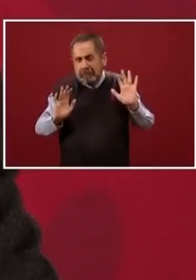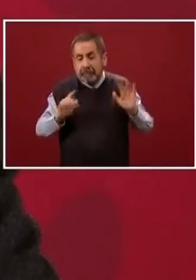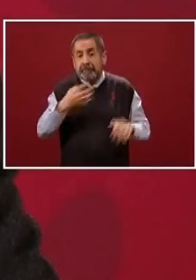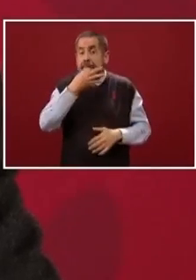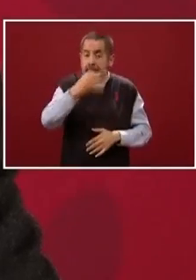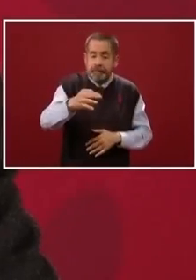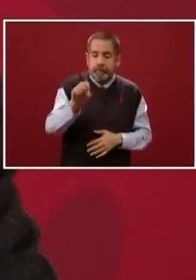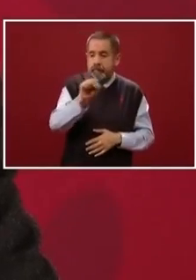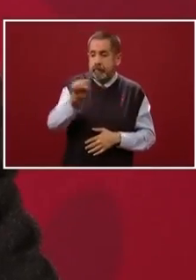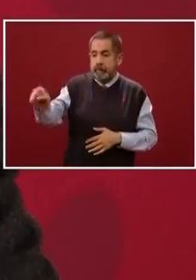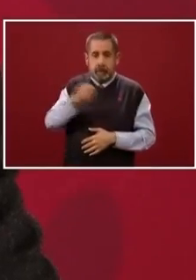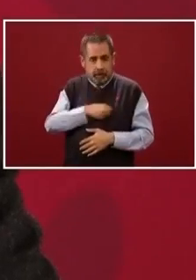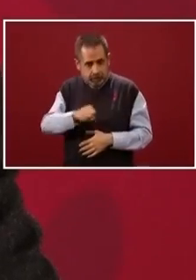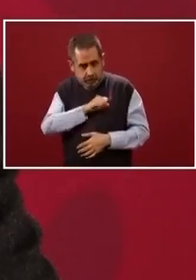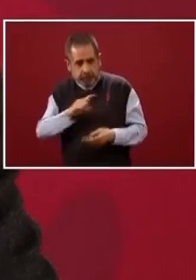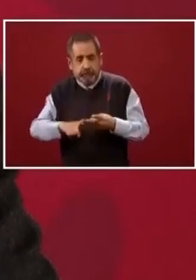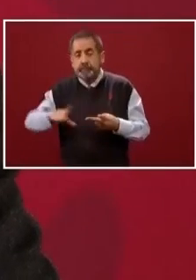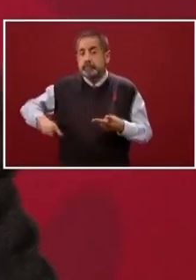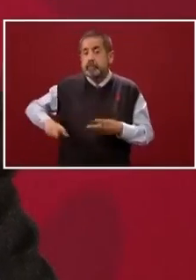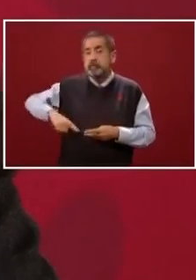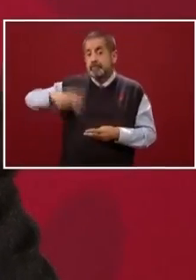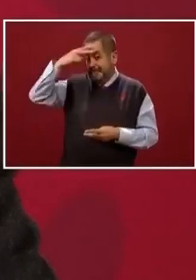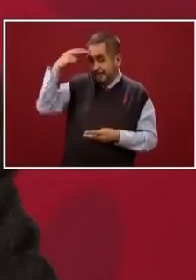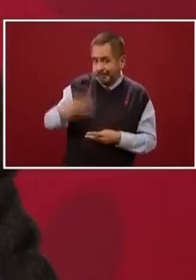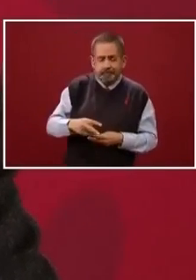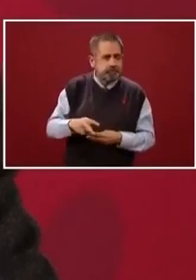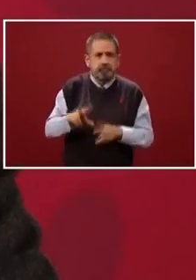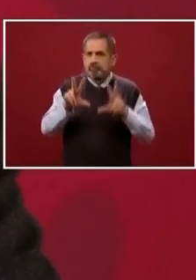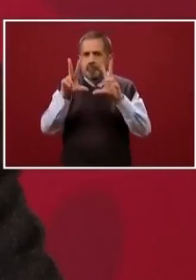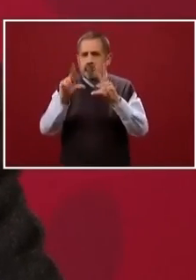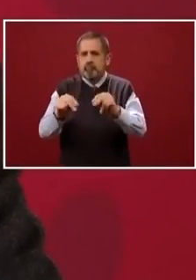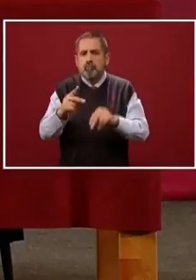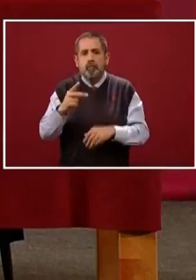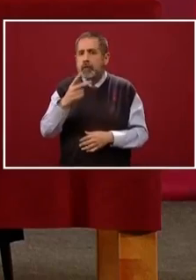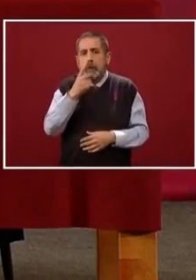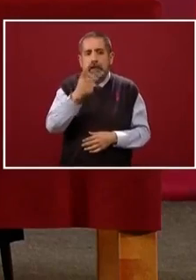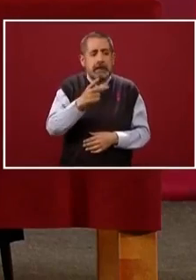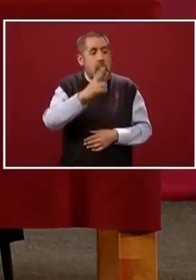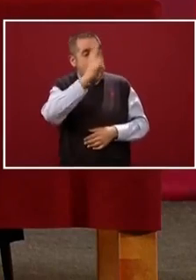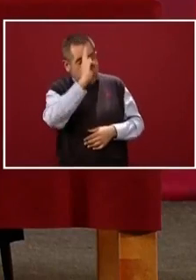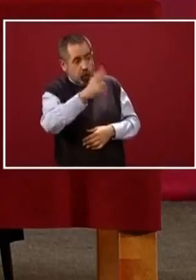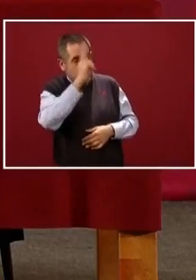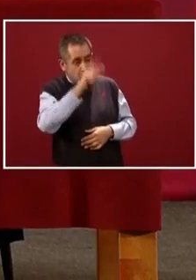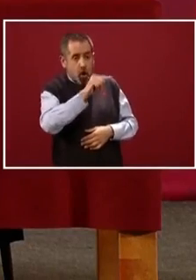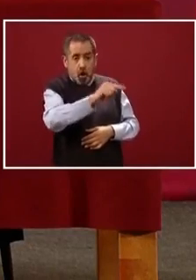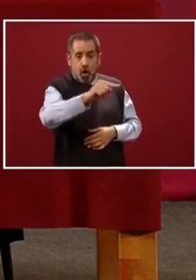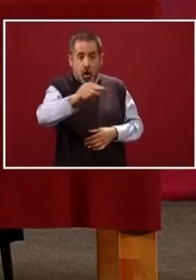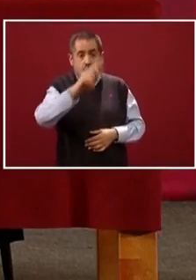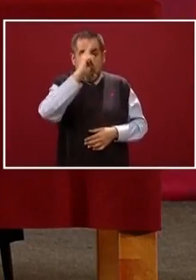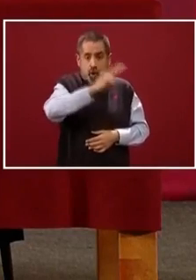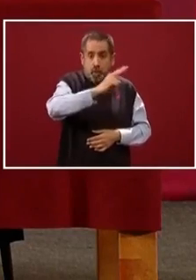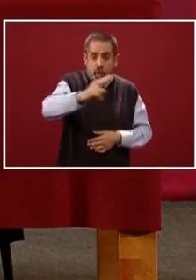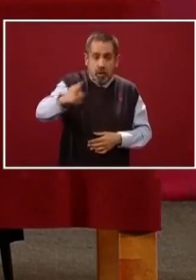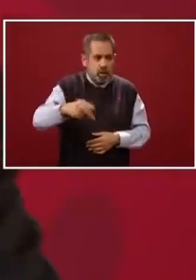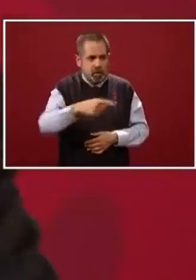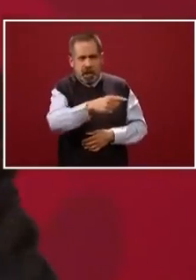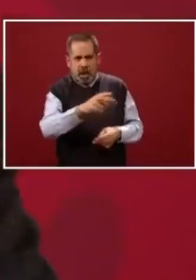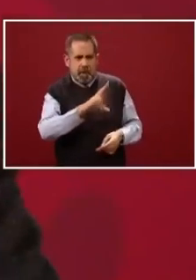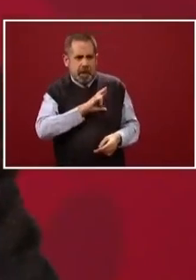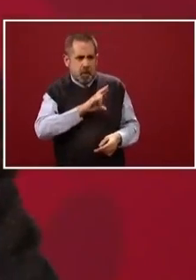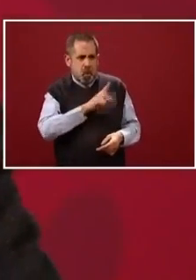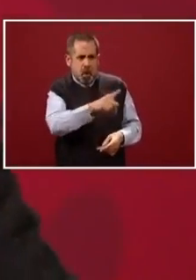Salud, el Gobierno de la República, no está impidiendo que empresas privadas